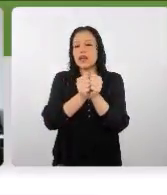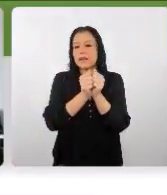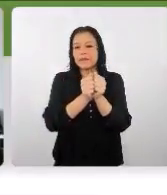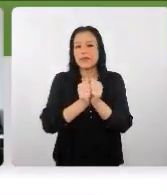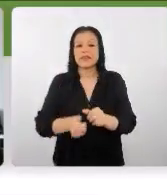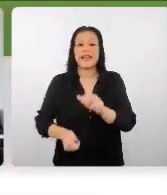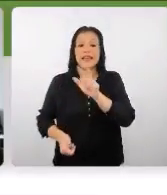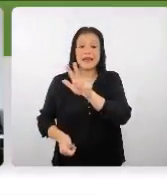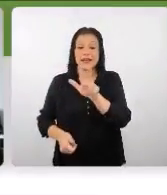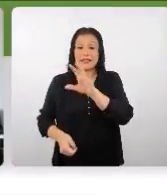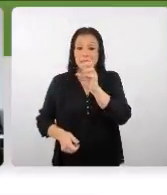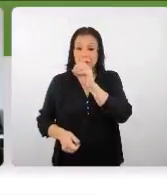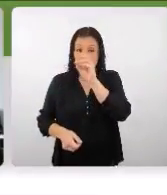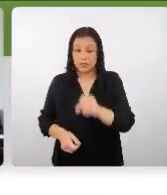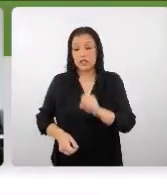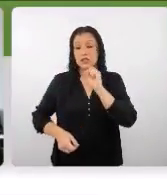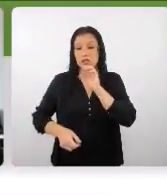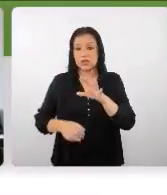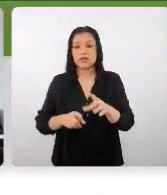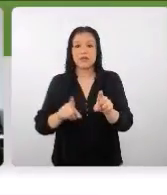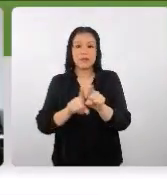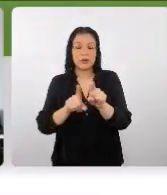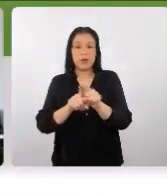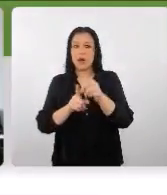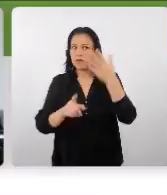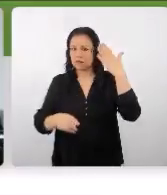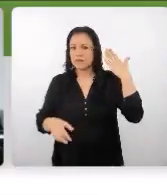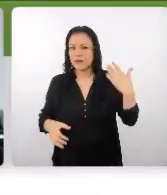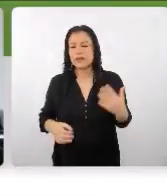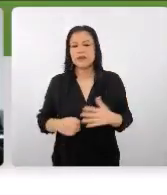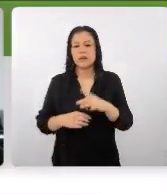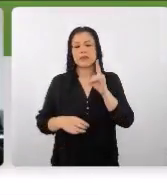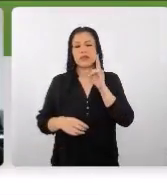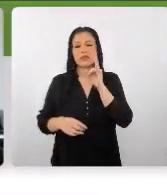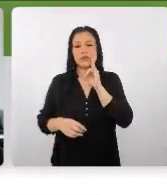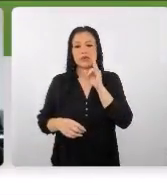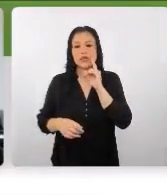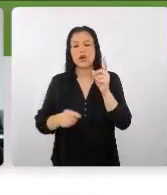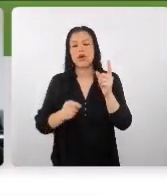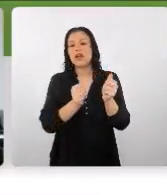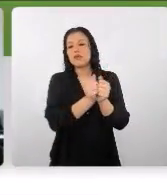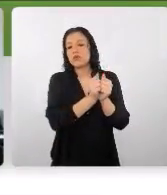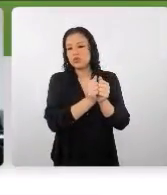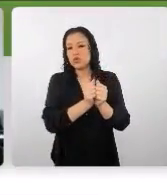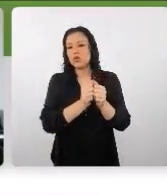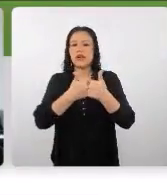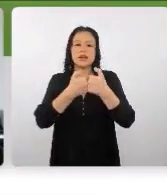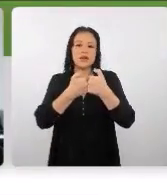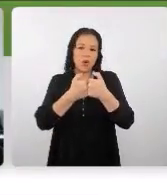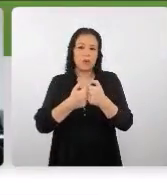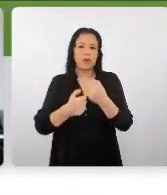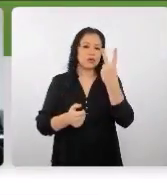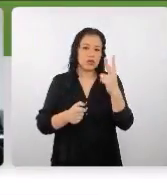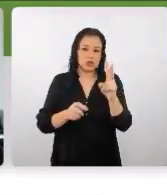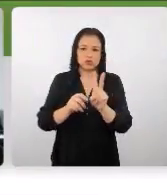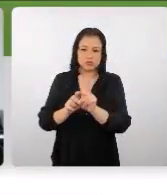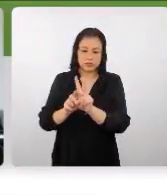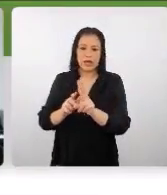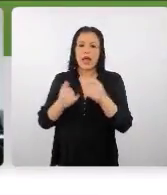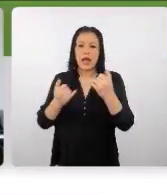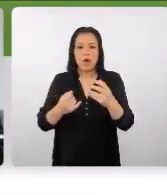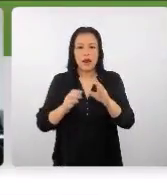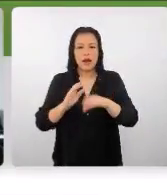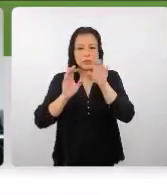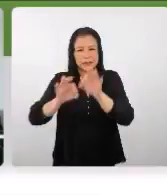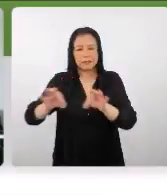33% menciona nuevamente, al igual que cuando vimos en el mercado estadounidense, el viaje en pareja. Se está priorizando el viaje en